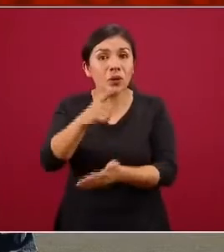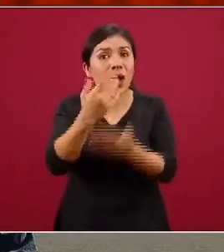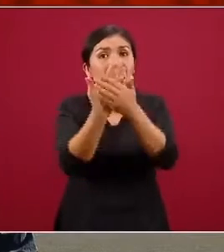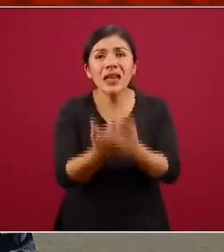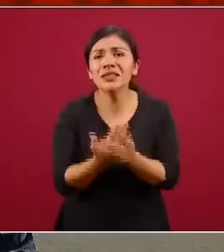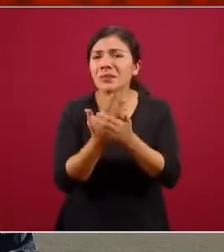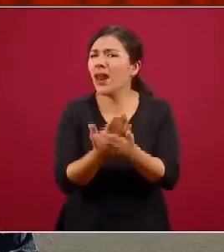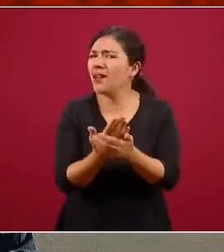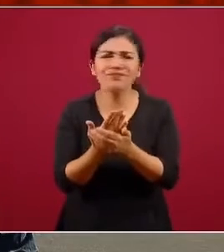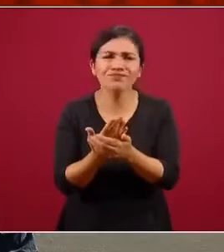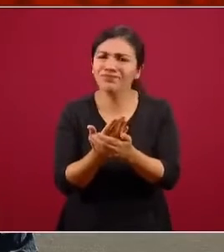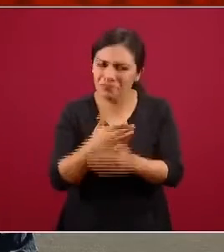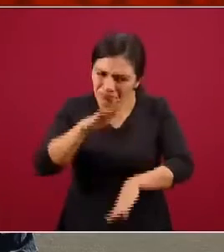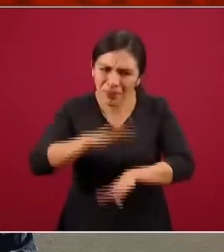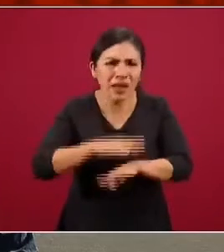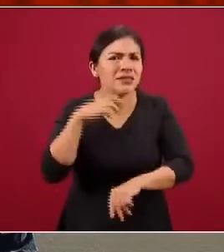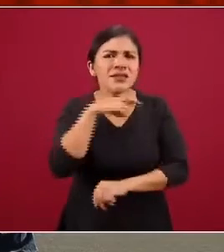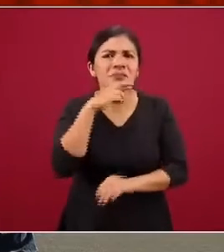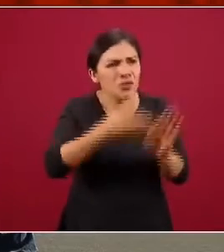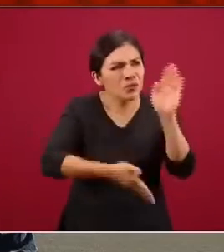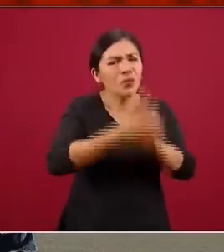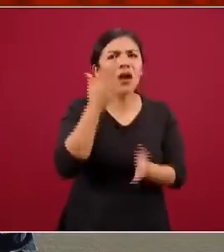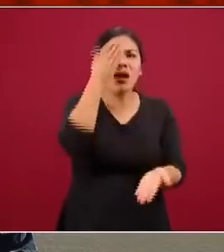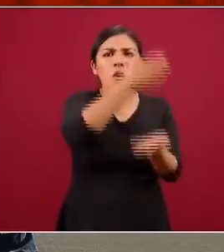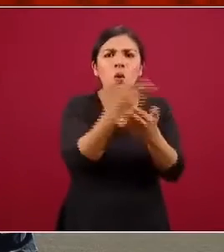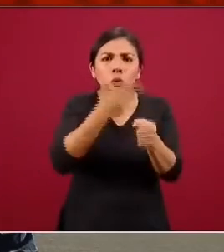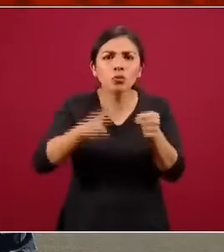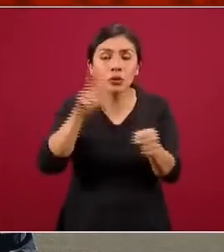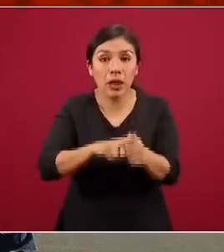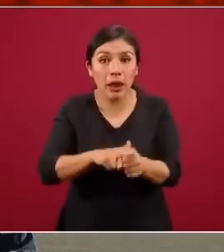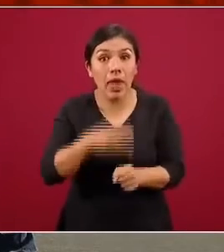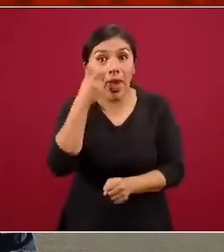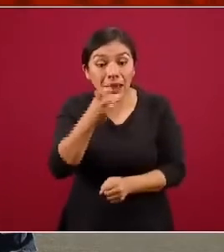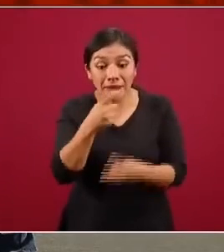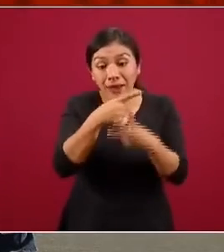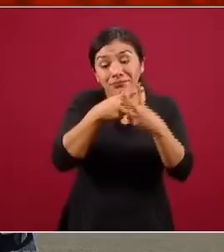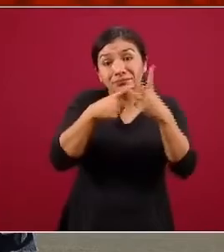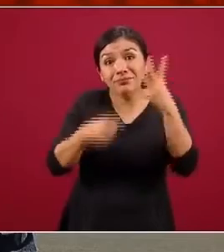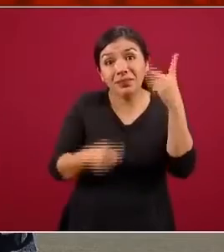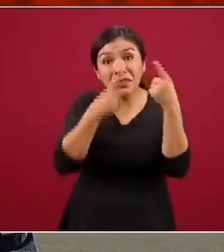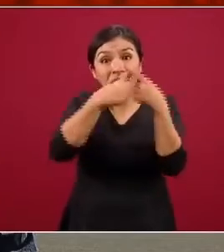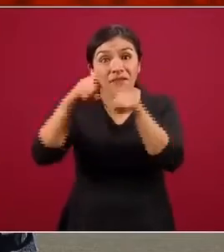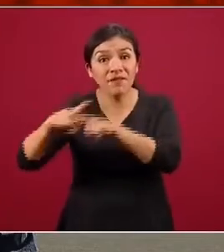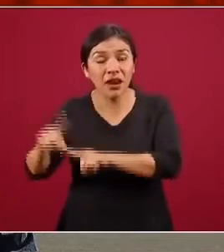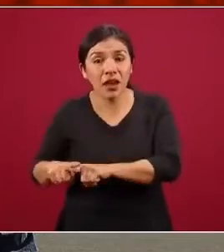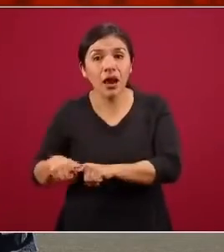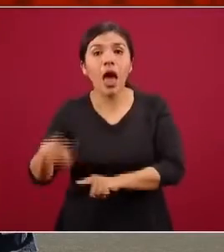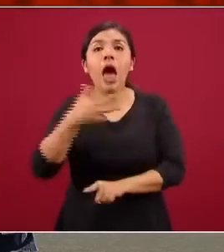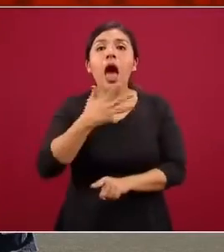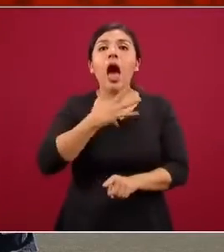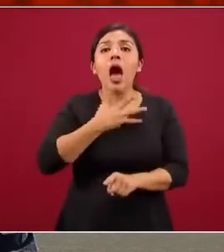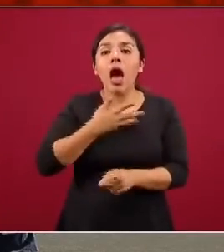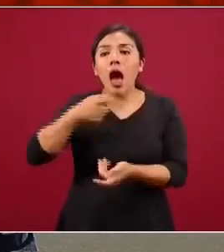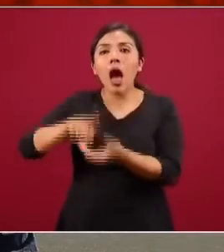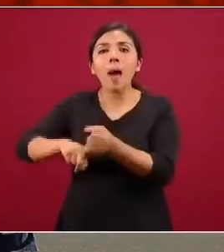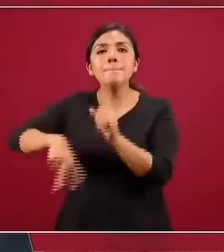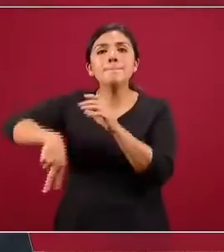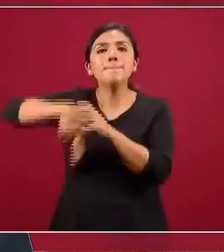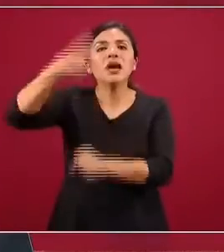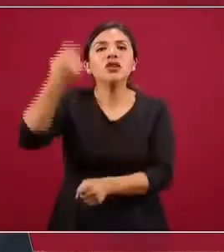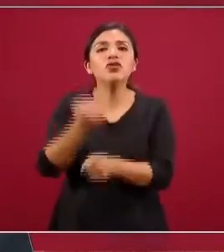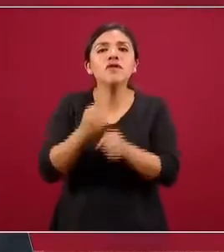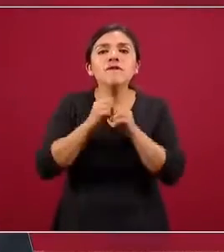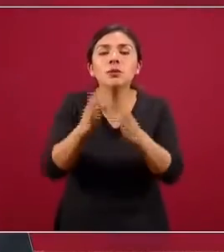se esperen, que vayan lo más pronto a casa. Entonces, estas tres variantes lo que dejan es un vacío de